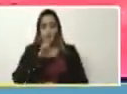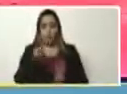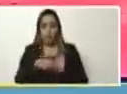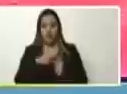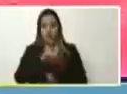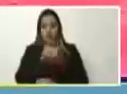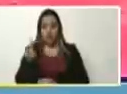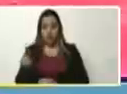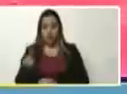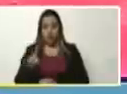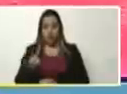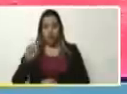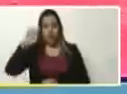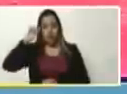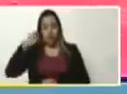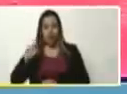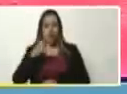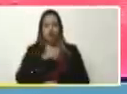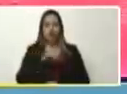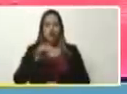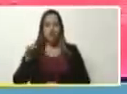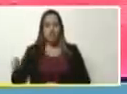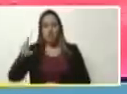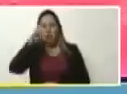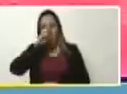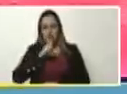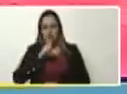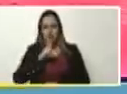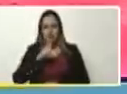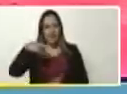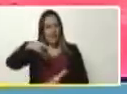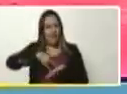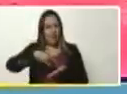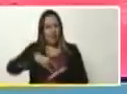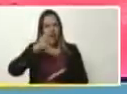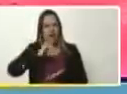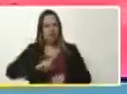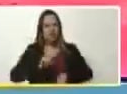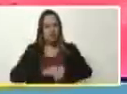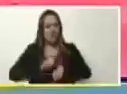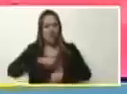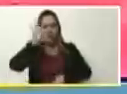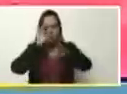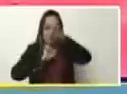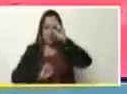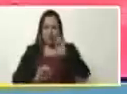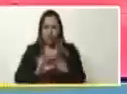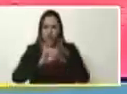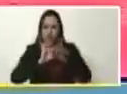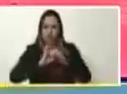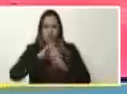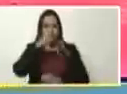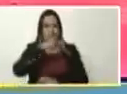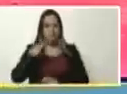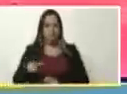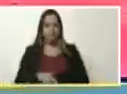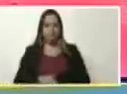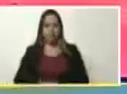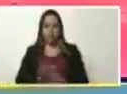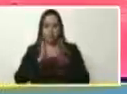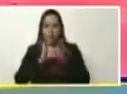el Bicentenario de Carabobo. Ha sido una etapa de aprendizaje, de unificación del pueblo, de